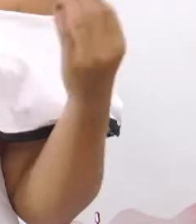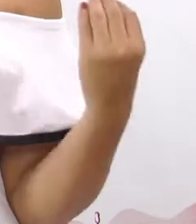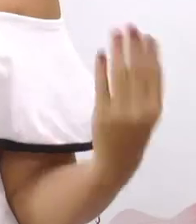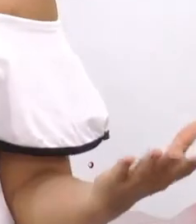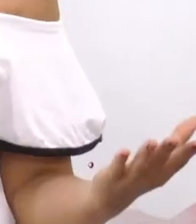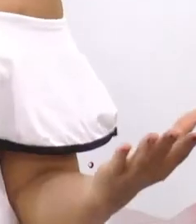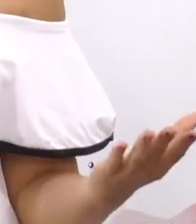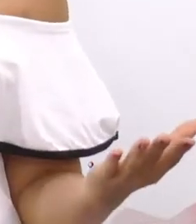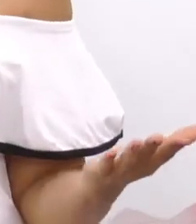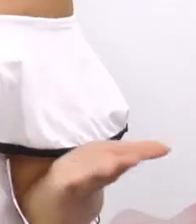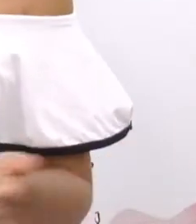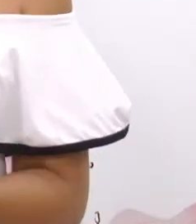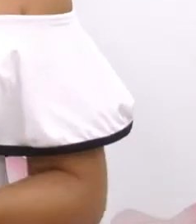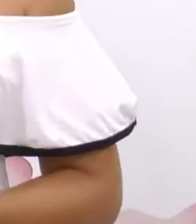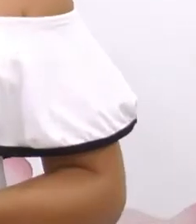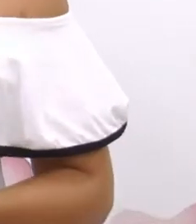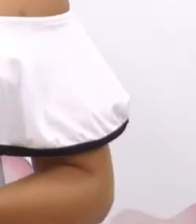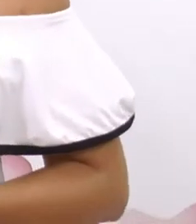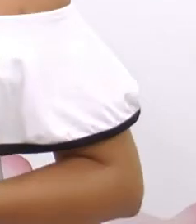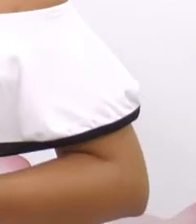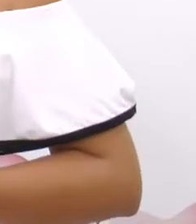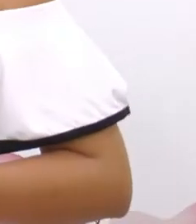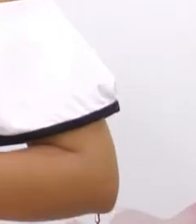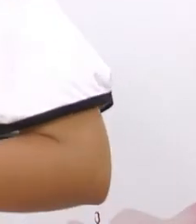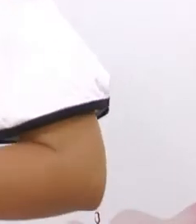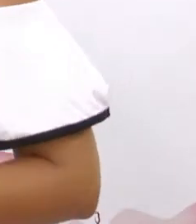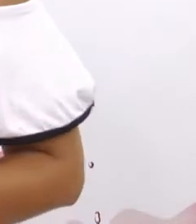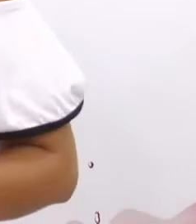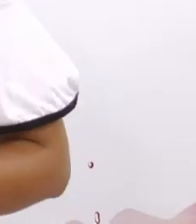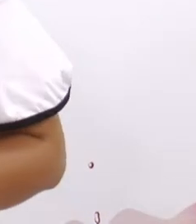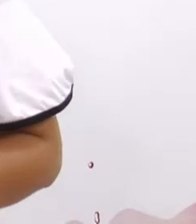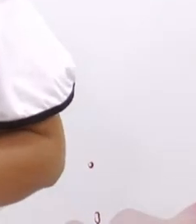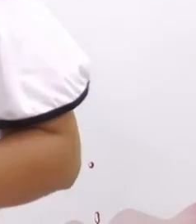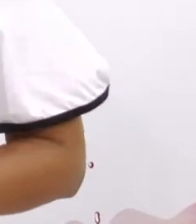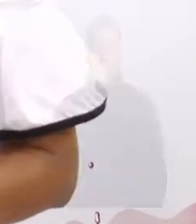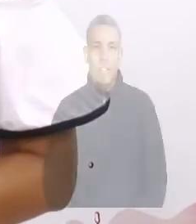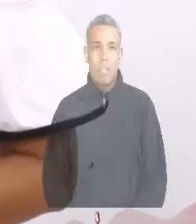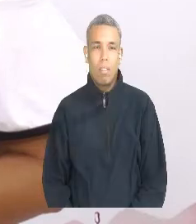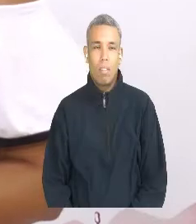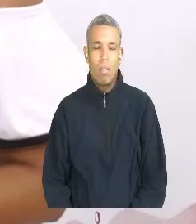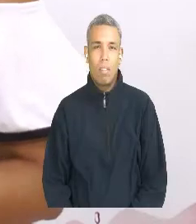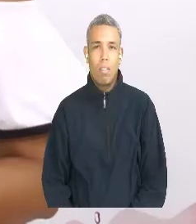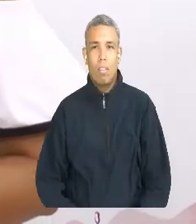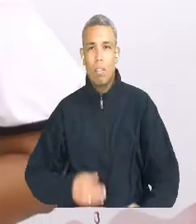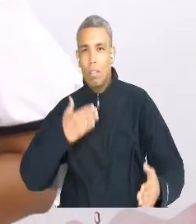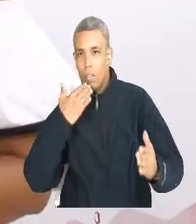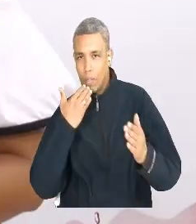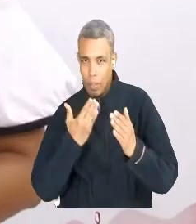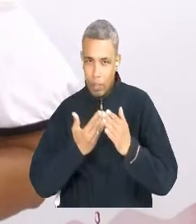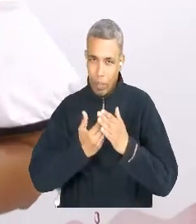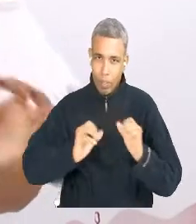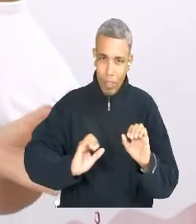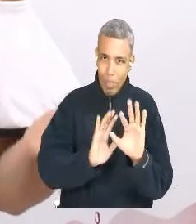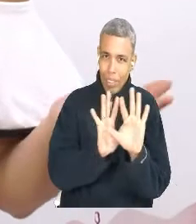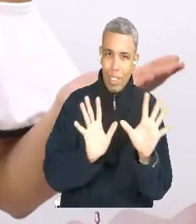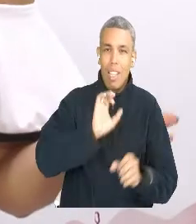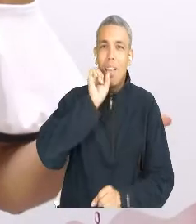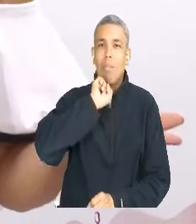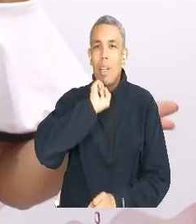querida Barranca Bermeja. Qué rico despertar nuevamente hoy 27 de marzo del 2017 aquí con todos ustedes en este